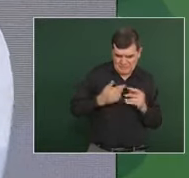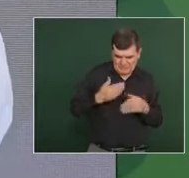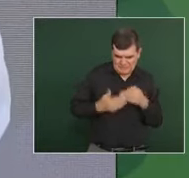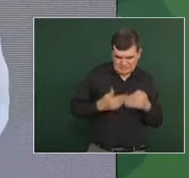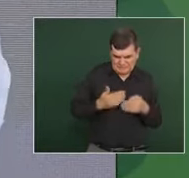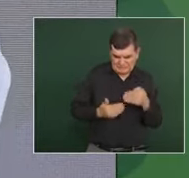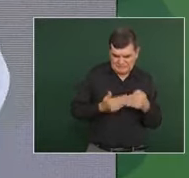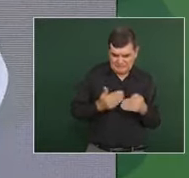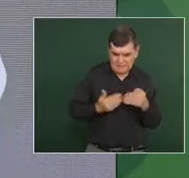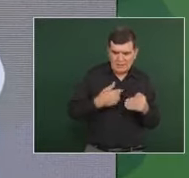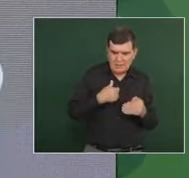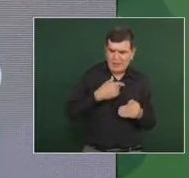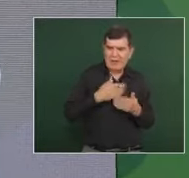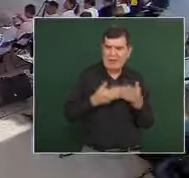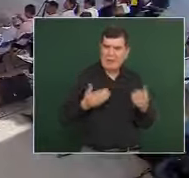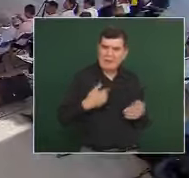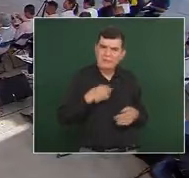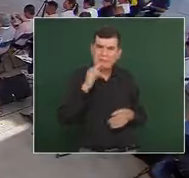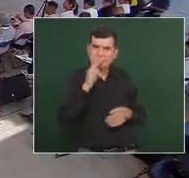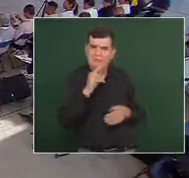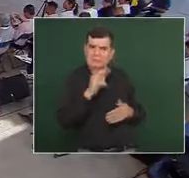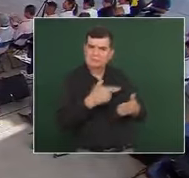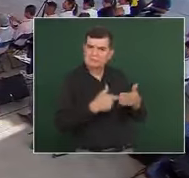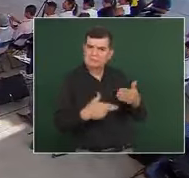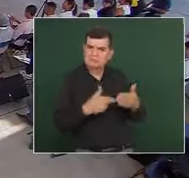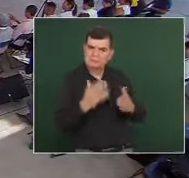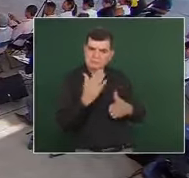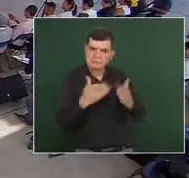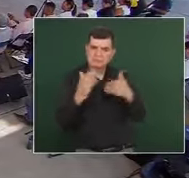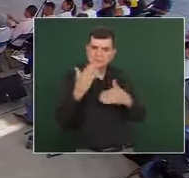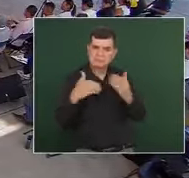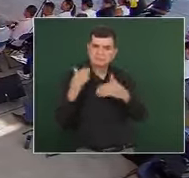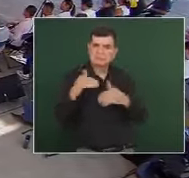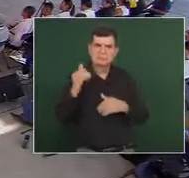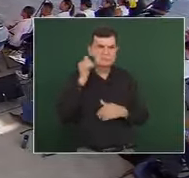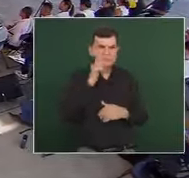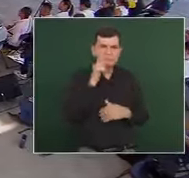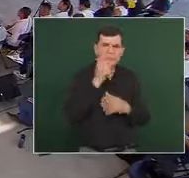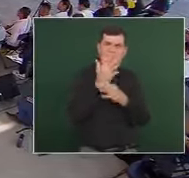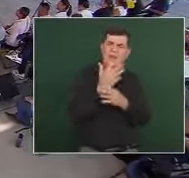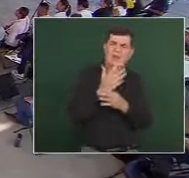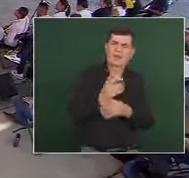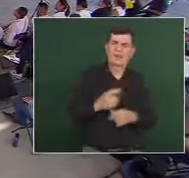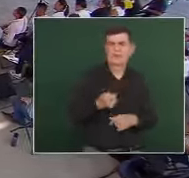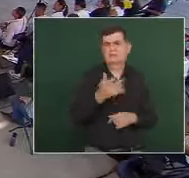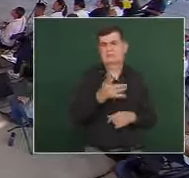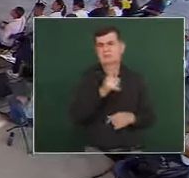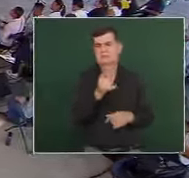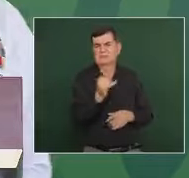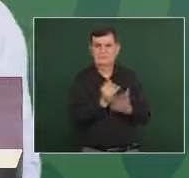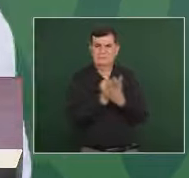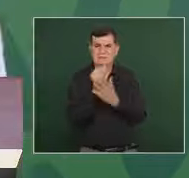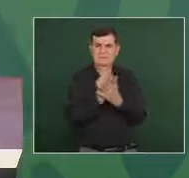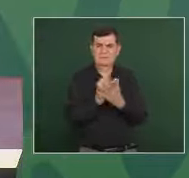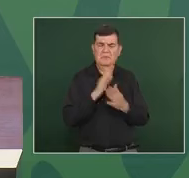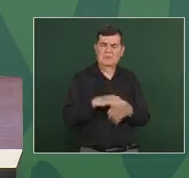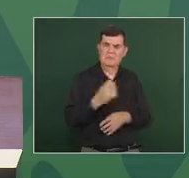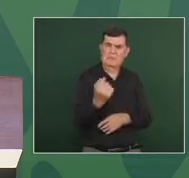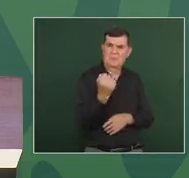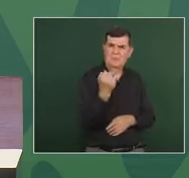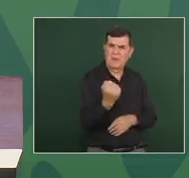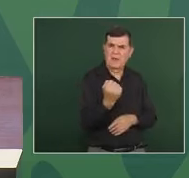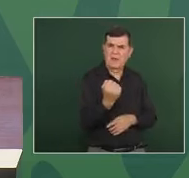y ahora empiezan a verse los resultados. Porque siempre dicen los que apuestan a la mano dura,